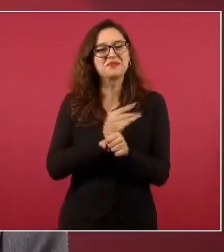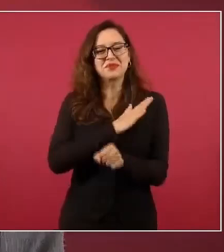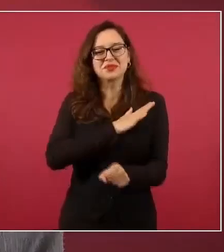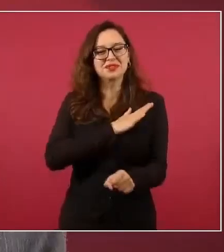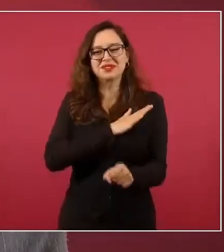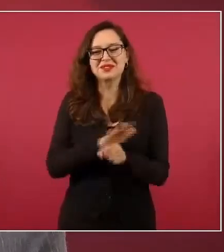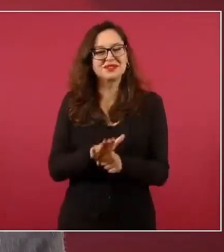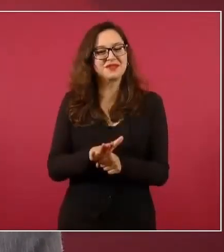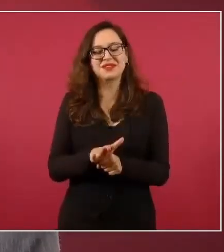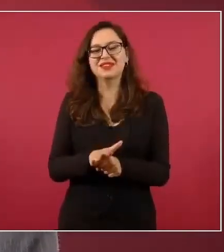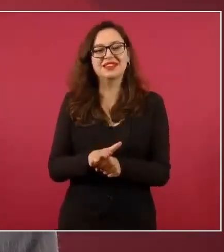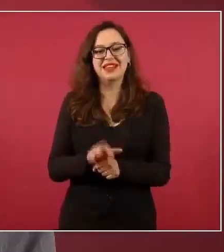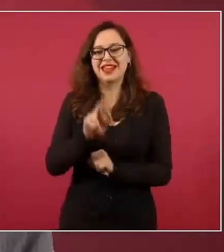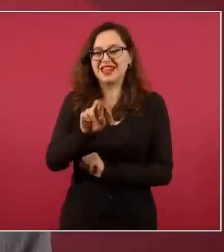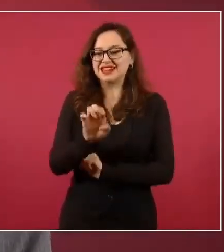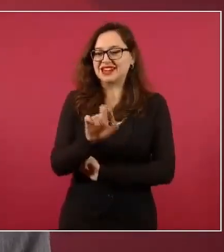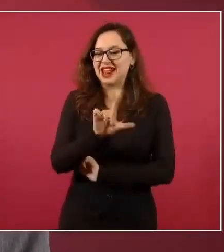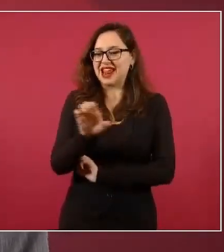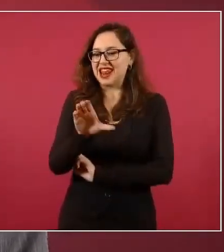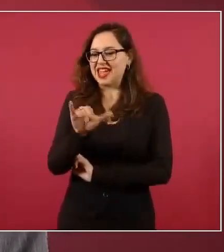de que se permite la reelección?